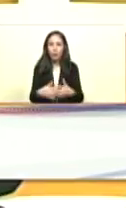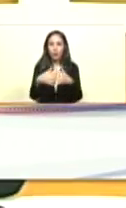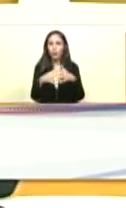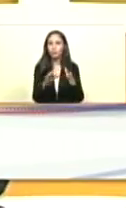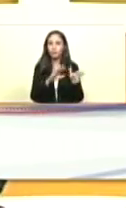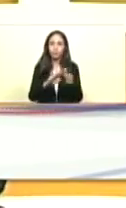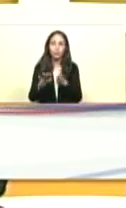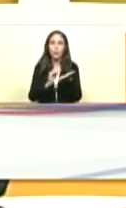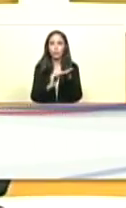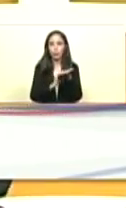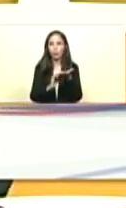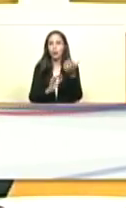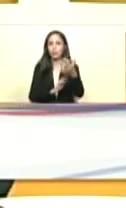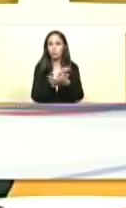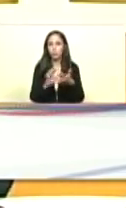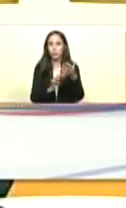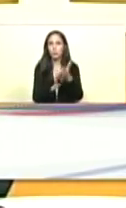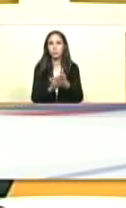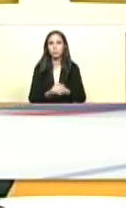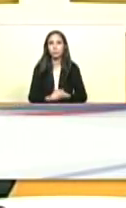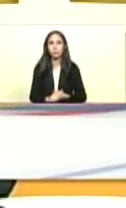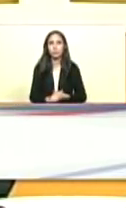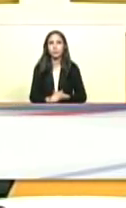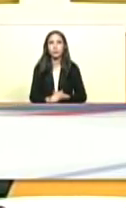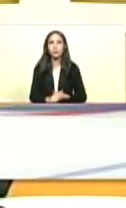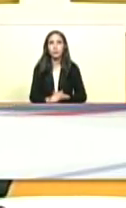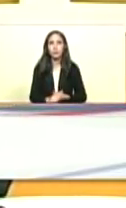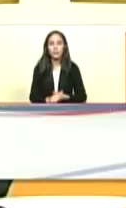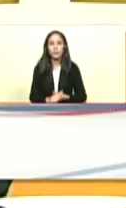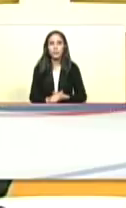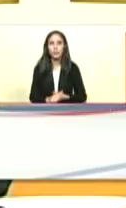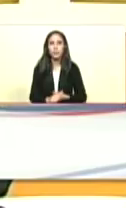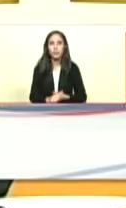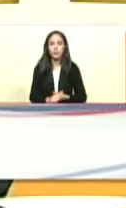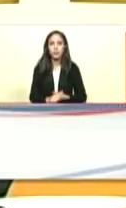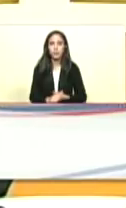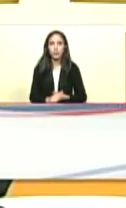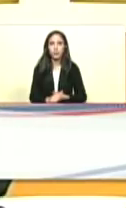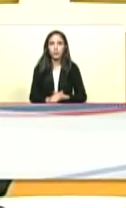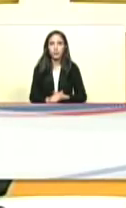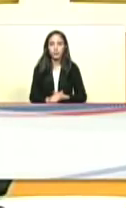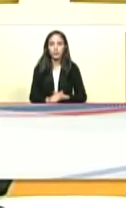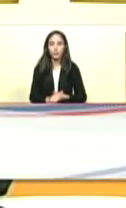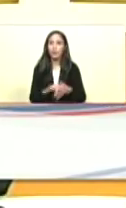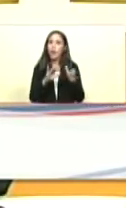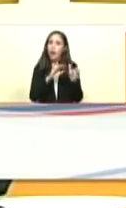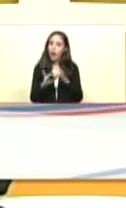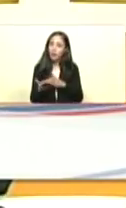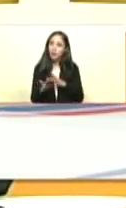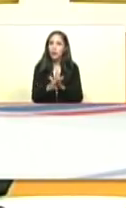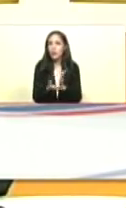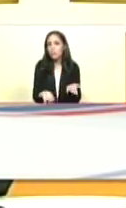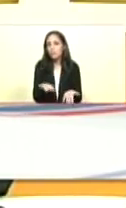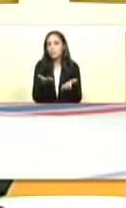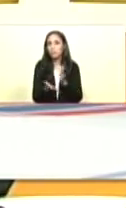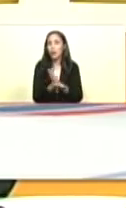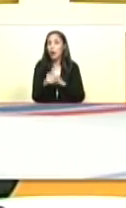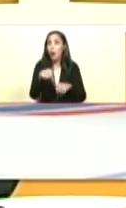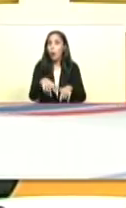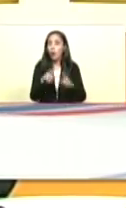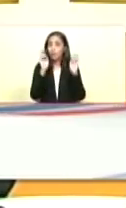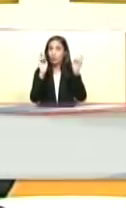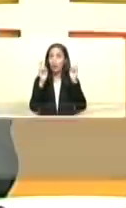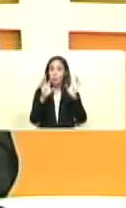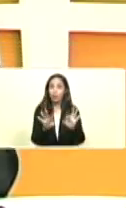pasar a tratar los temas que hoy de manera especial hemos